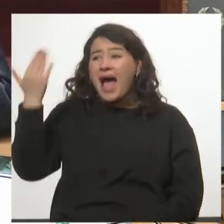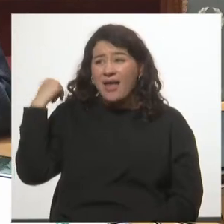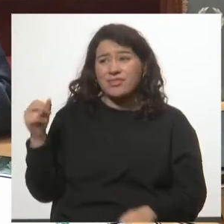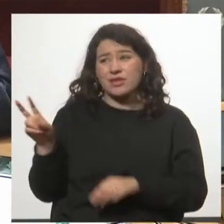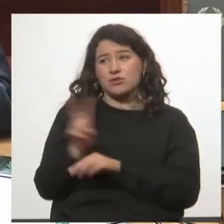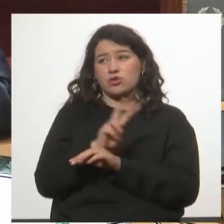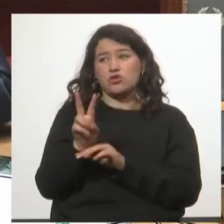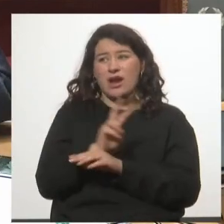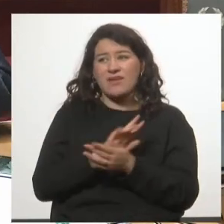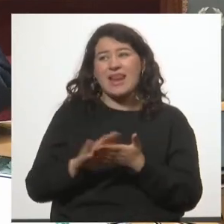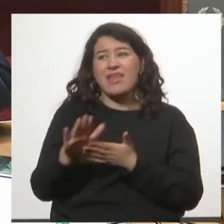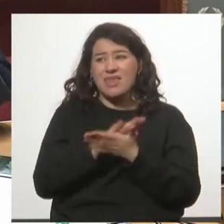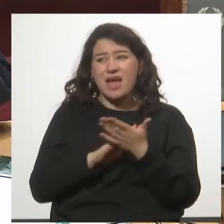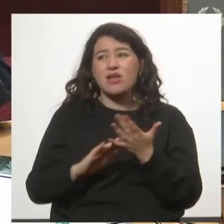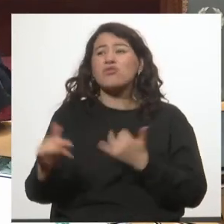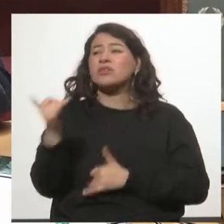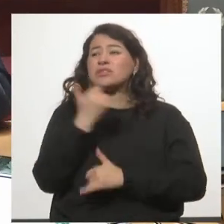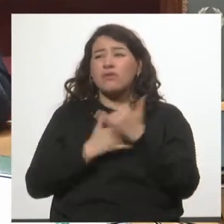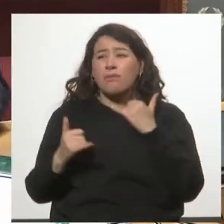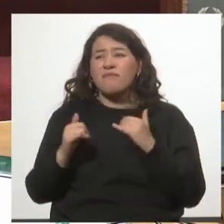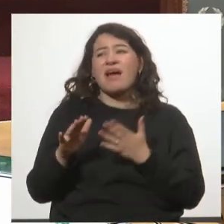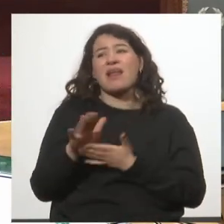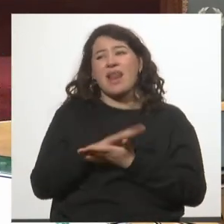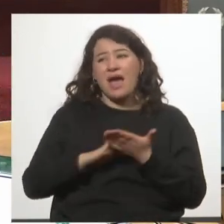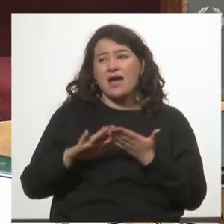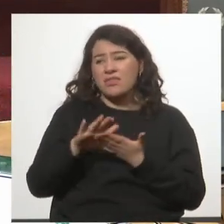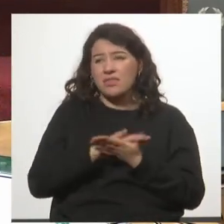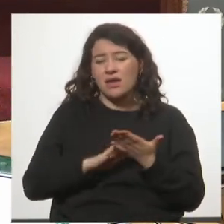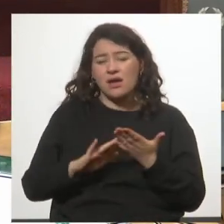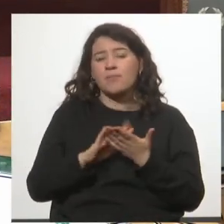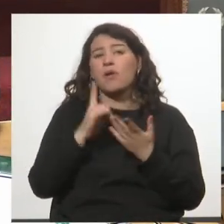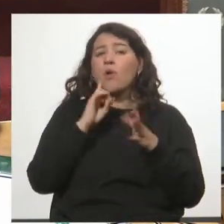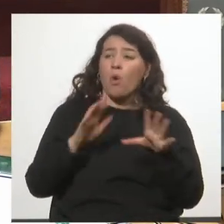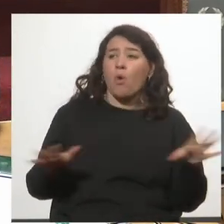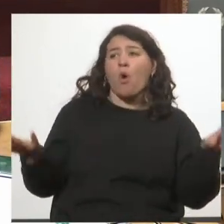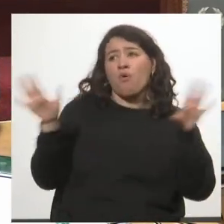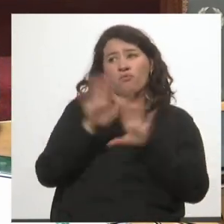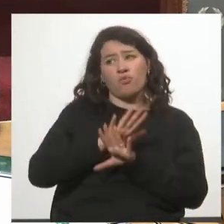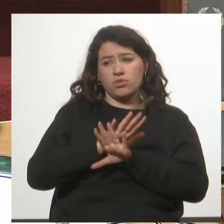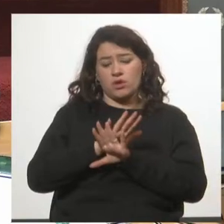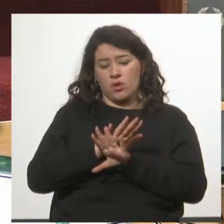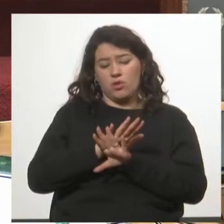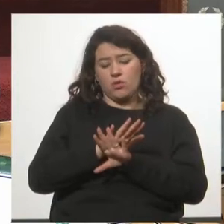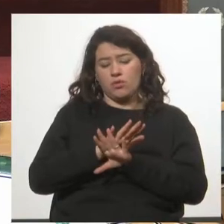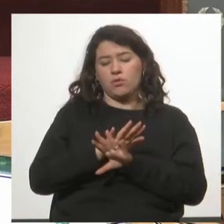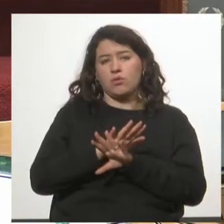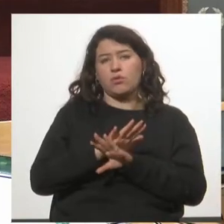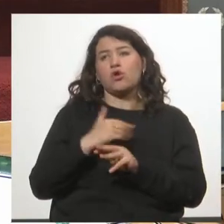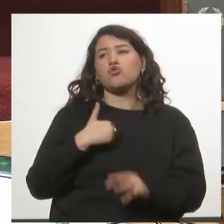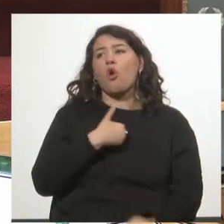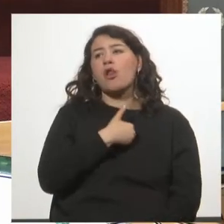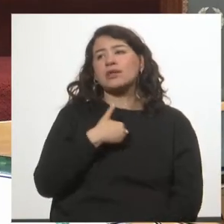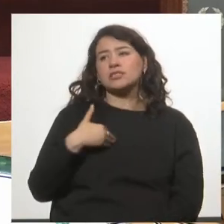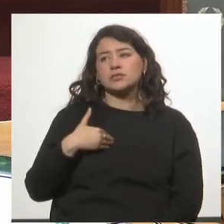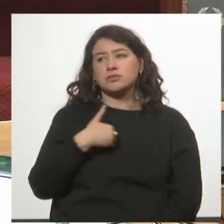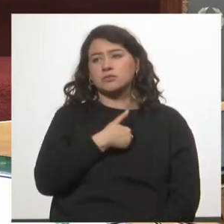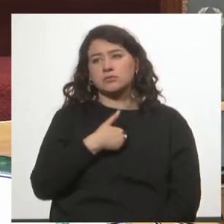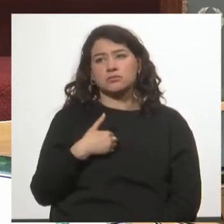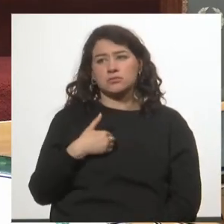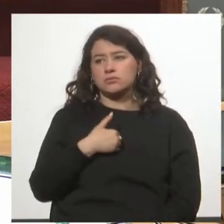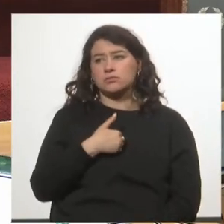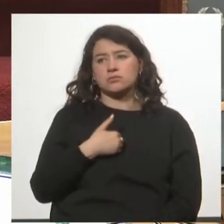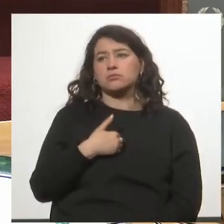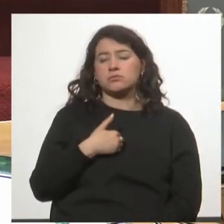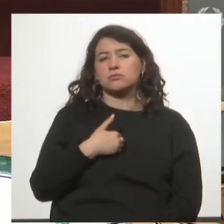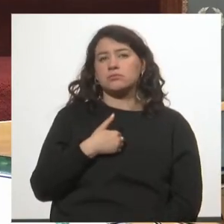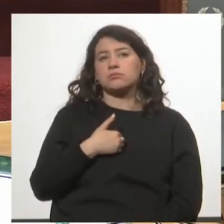no se informaba nada porque había una gran confusión entre los roles que tenían que tener los órganos